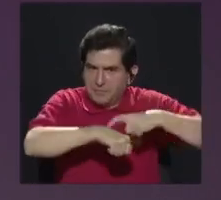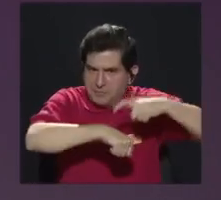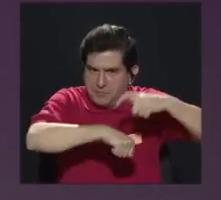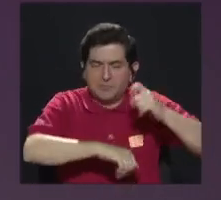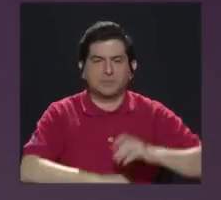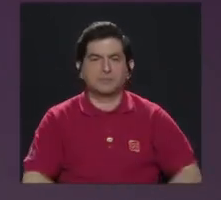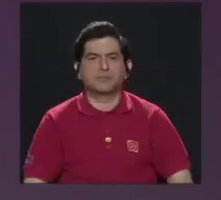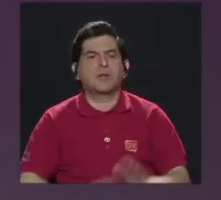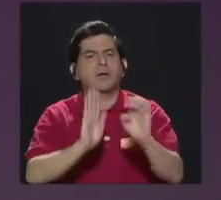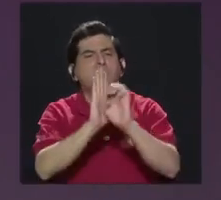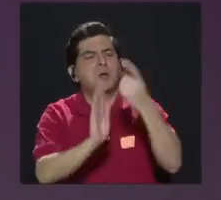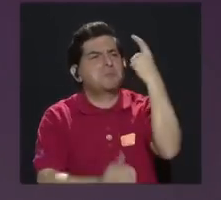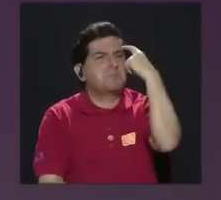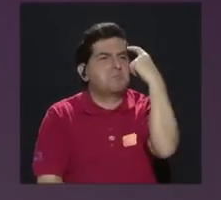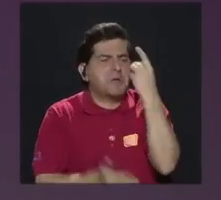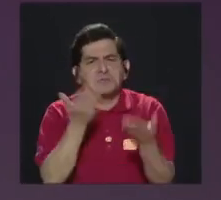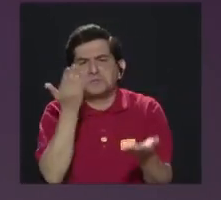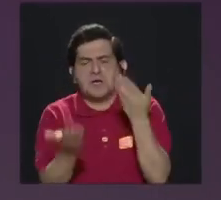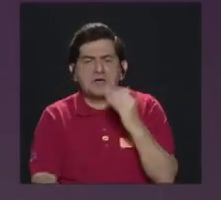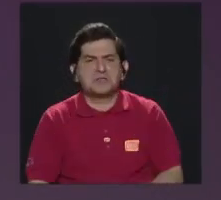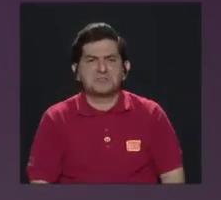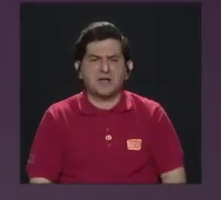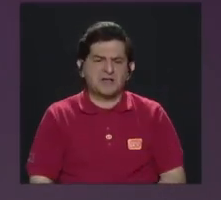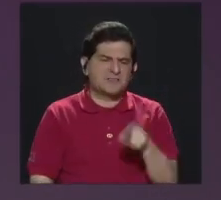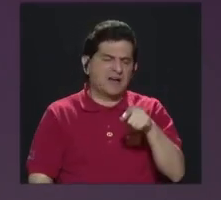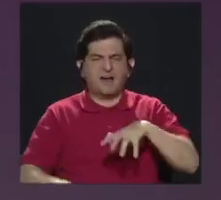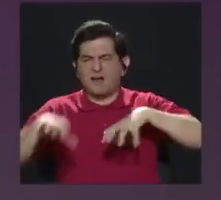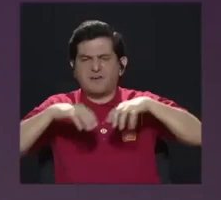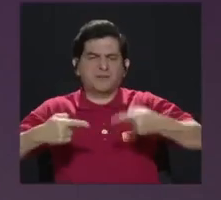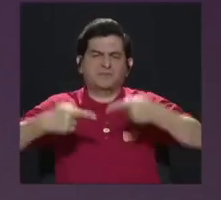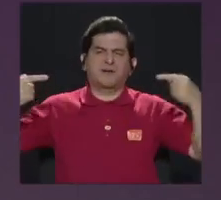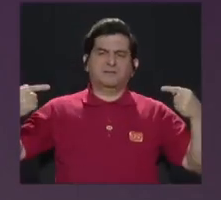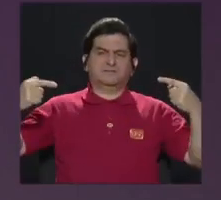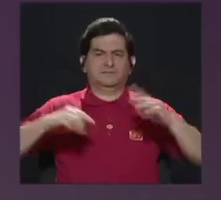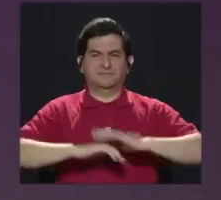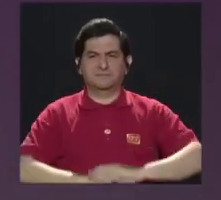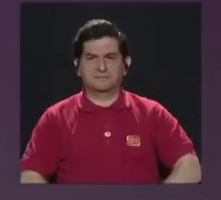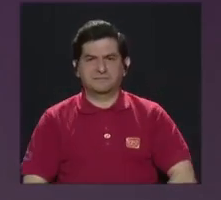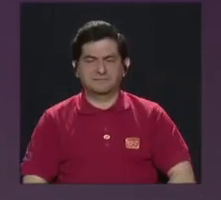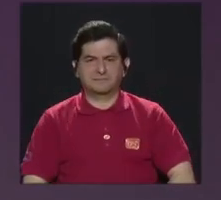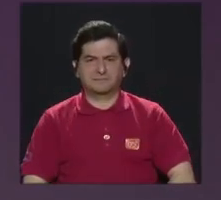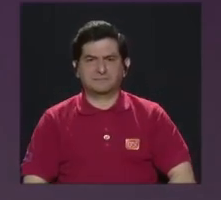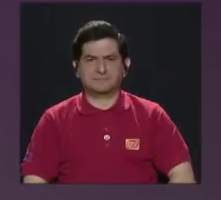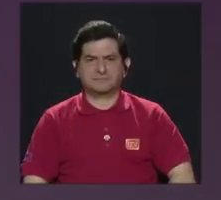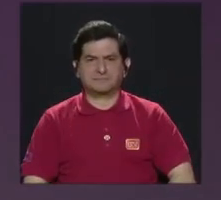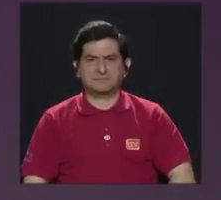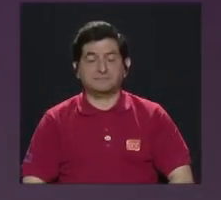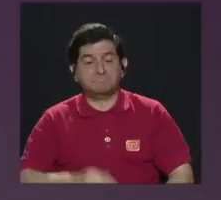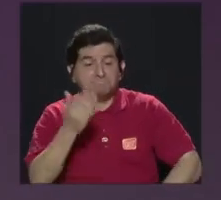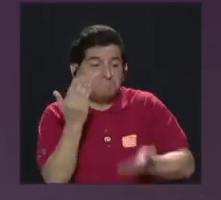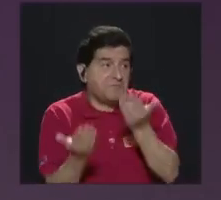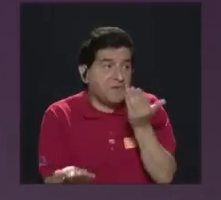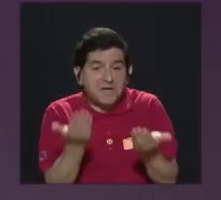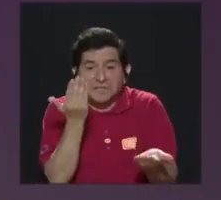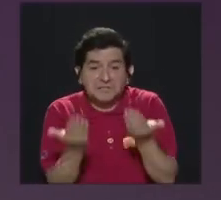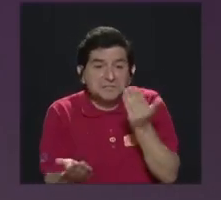ejemplo, pensábamos como que iba a haber muchas reacciones en contra, que iba a haber como